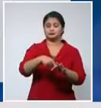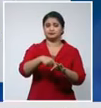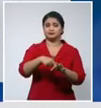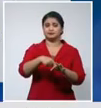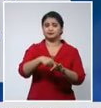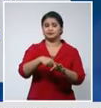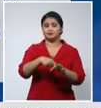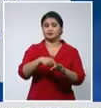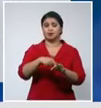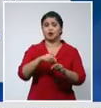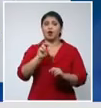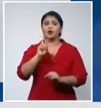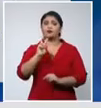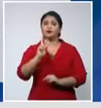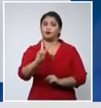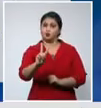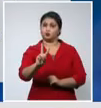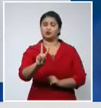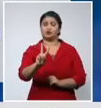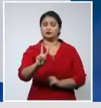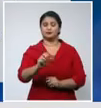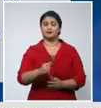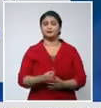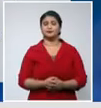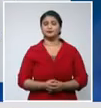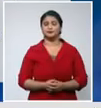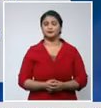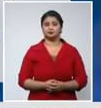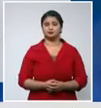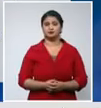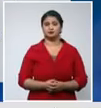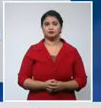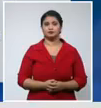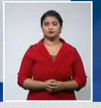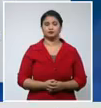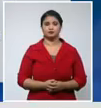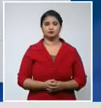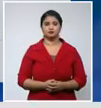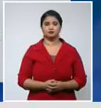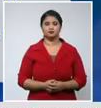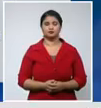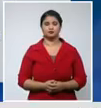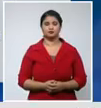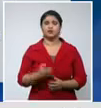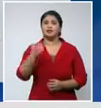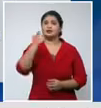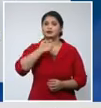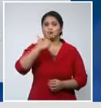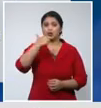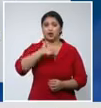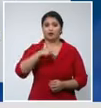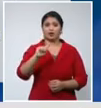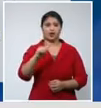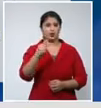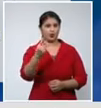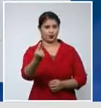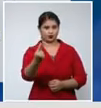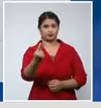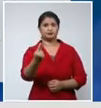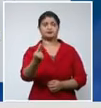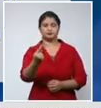2 casos confirman en el día de ayer, autóctonos, y Ciego de Ávila, con un caso en el día de